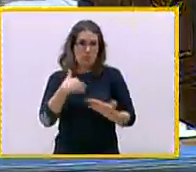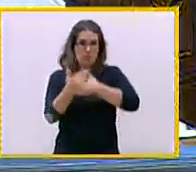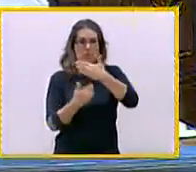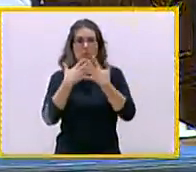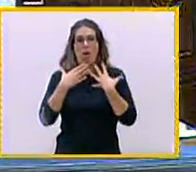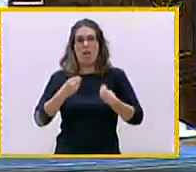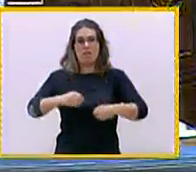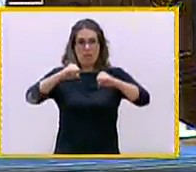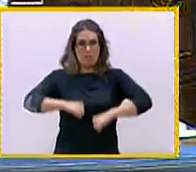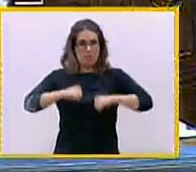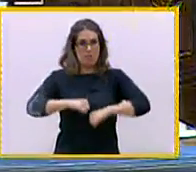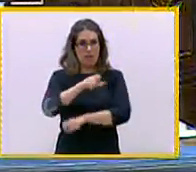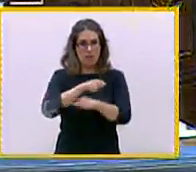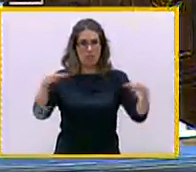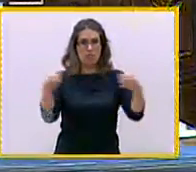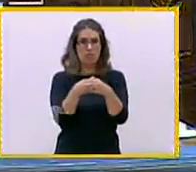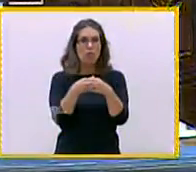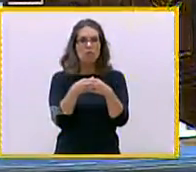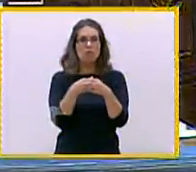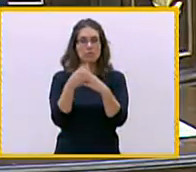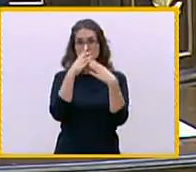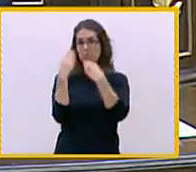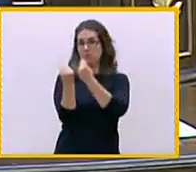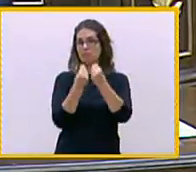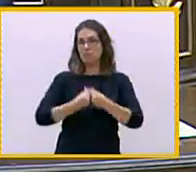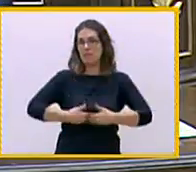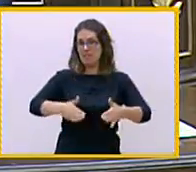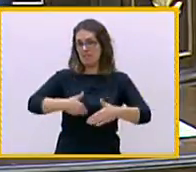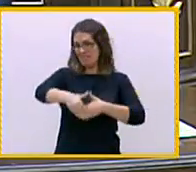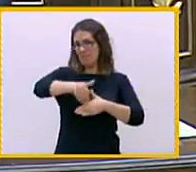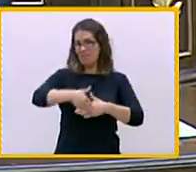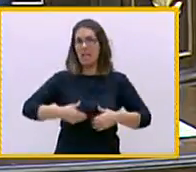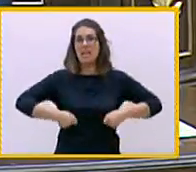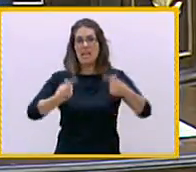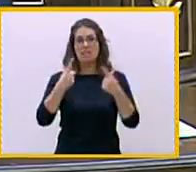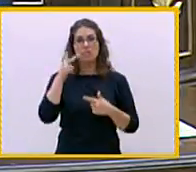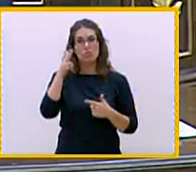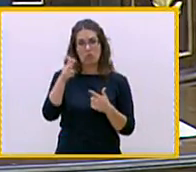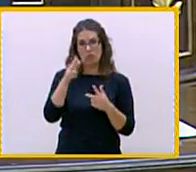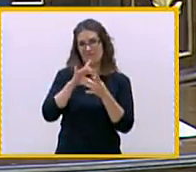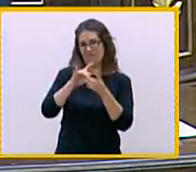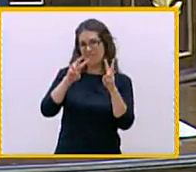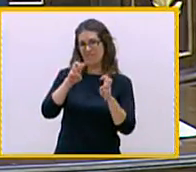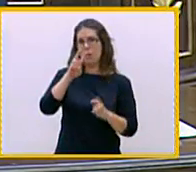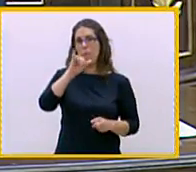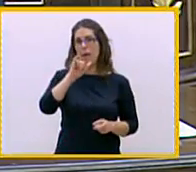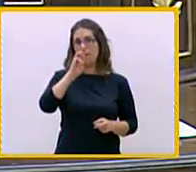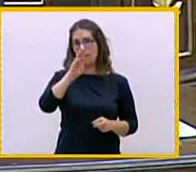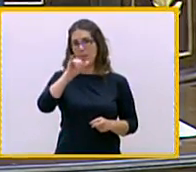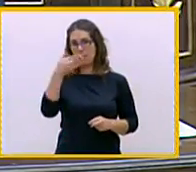sitúa las previsiones a largo plazo de gasto en pensiones en relación al PIB en una senda de